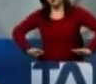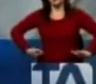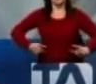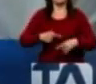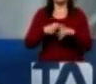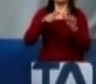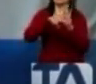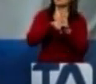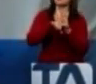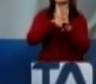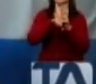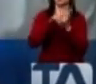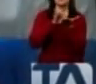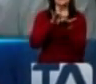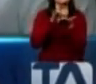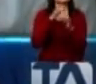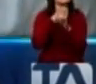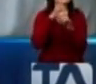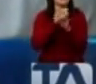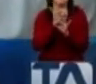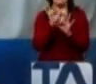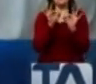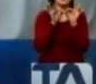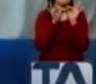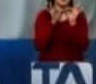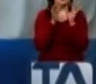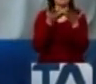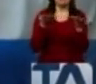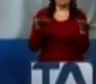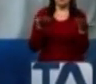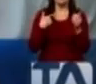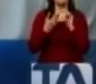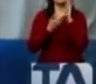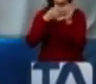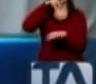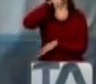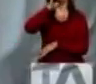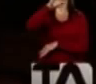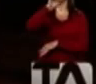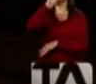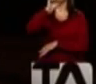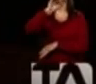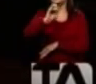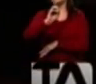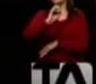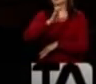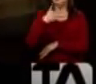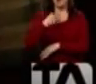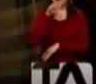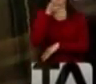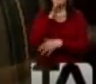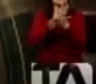afecta otras cosas. Si no toma potasio, directo es fregado la parte muscular y el corazón se detiene. Daniel es una